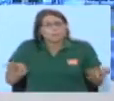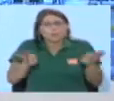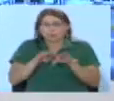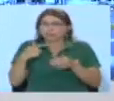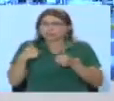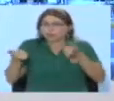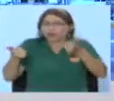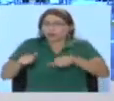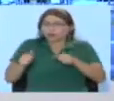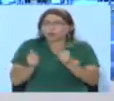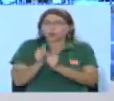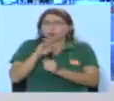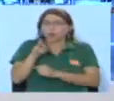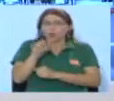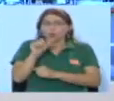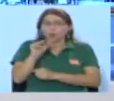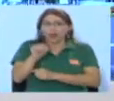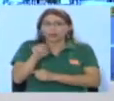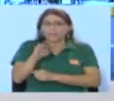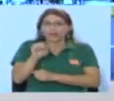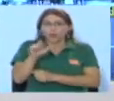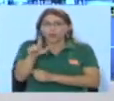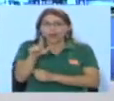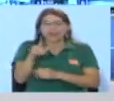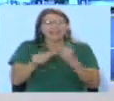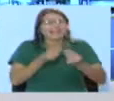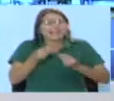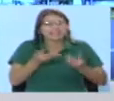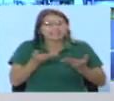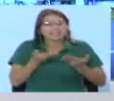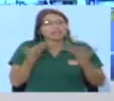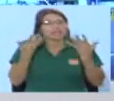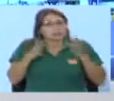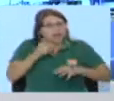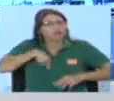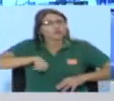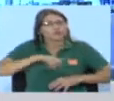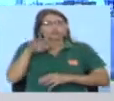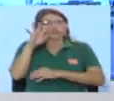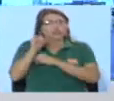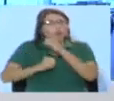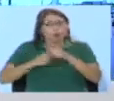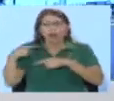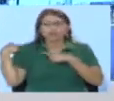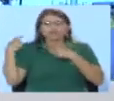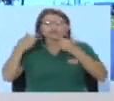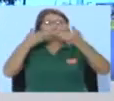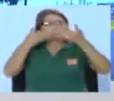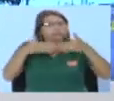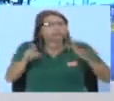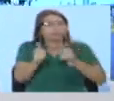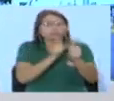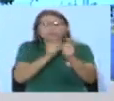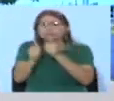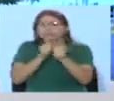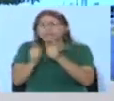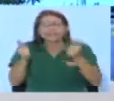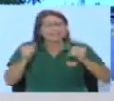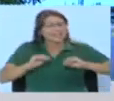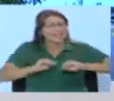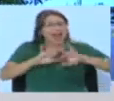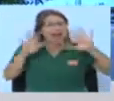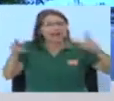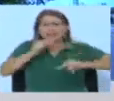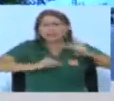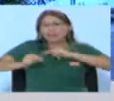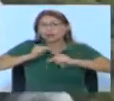que el regulador, ya tenemos apertura. Ya tenemos 5 años, ya está claramente un mercado en competencia. Uh-huh. Lo que